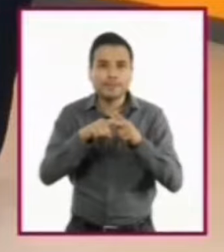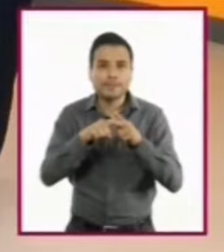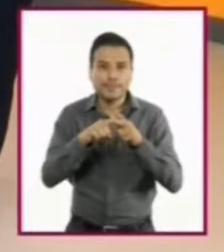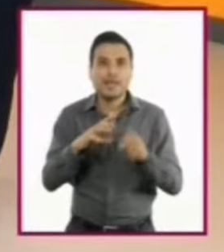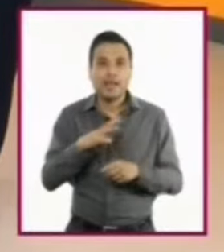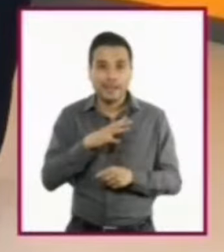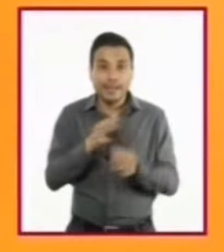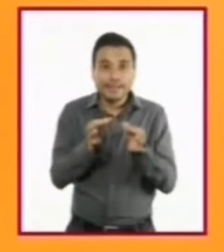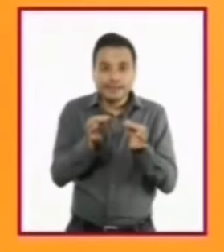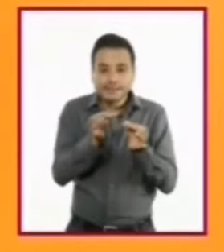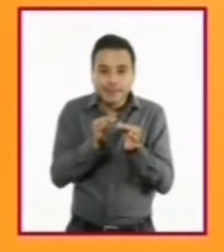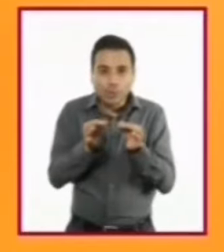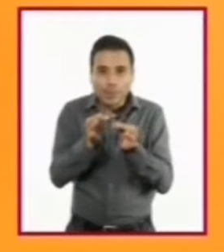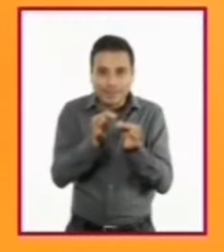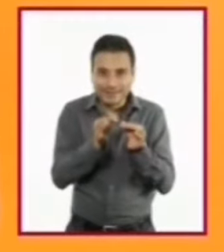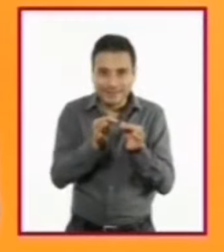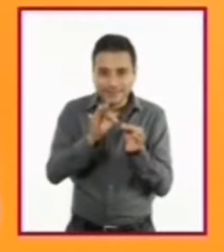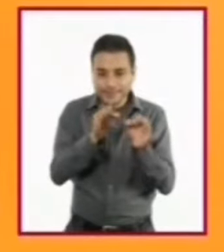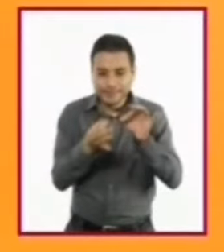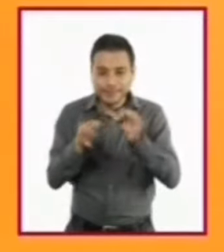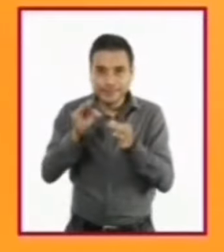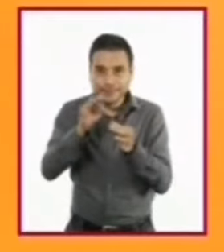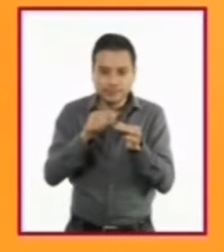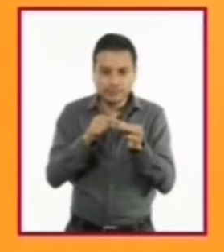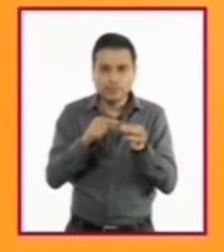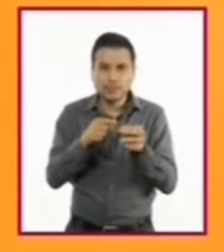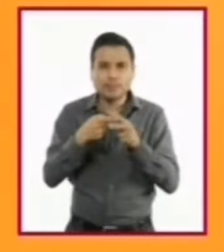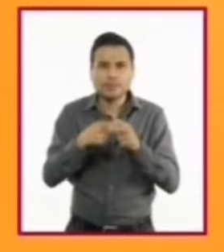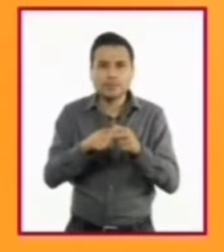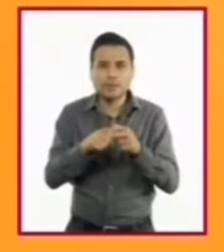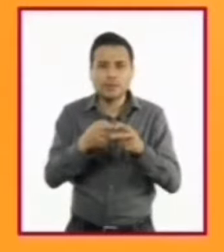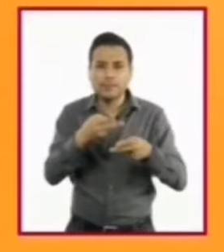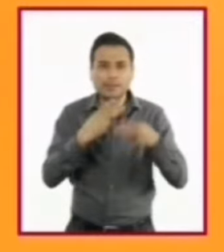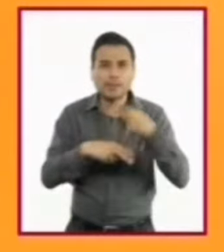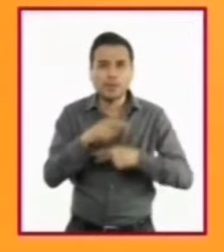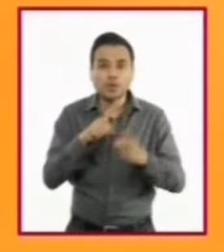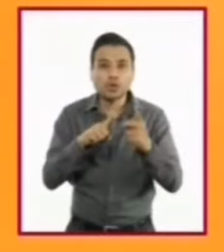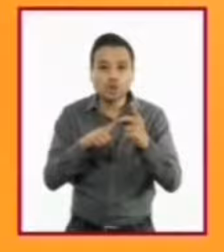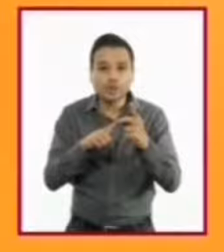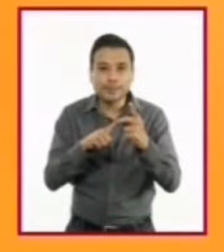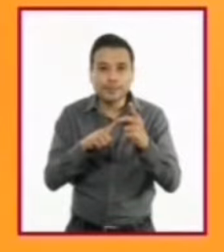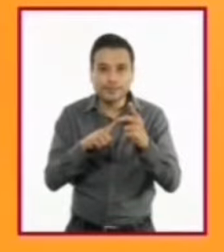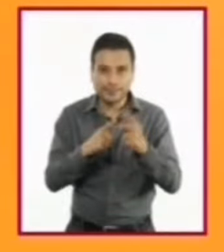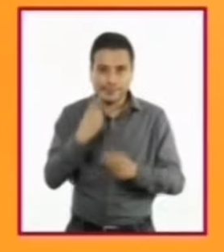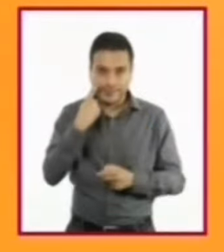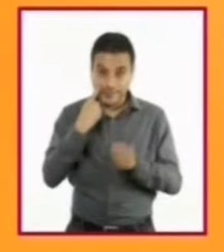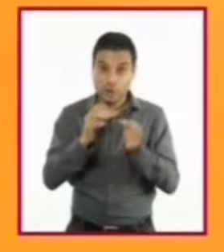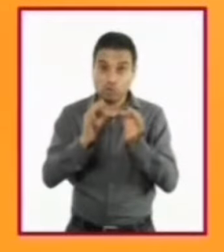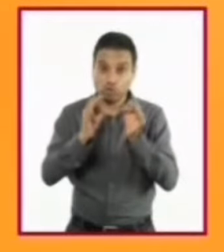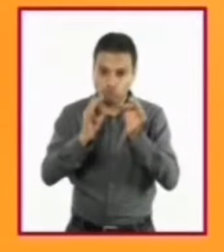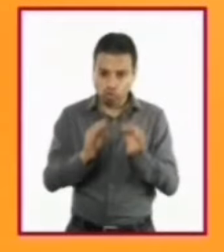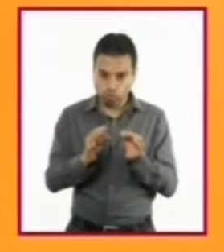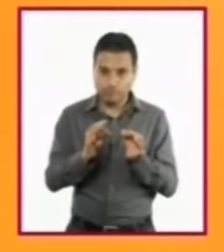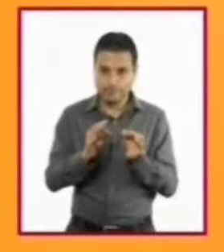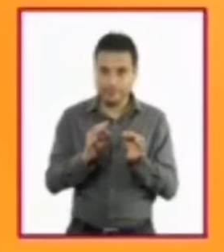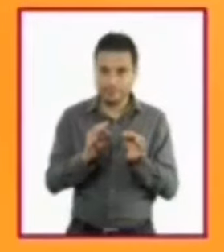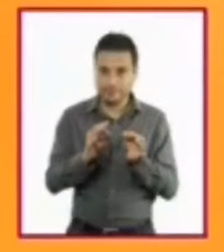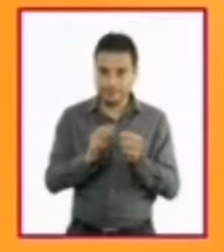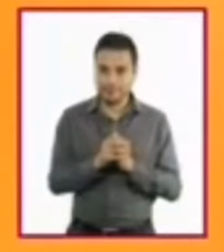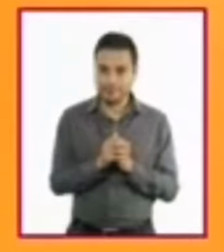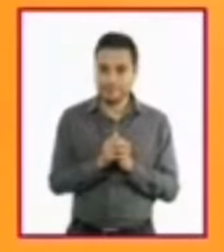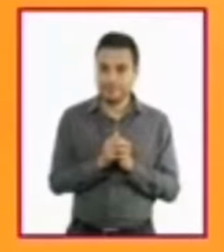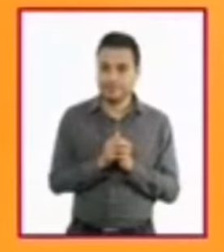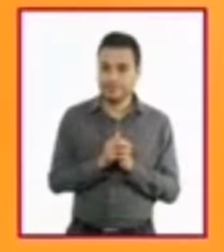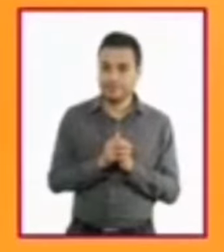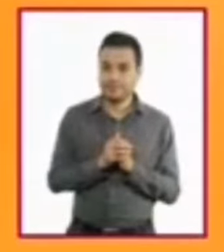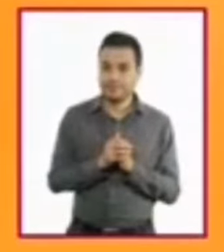células nerviosas. Dichos impulsos se originan en el centro respiratorio que se localiza en la médula oblonga